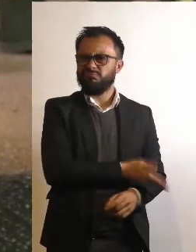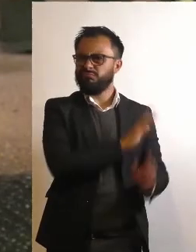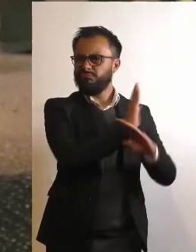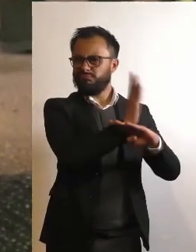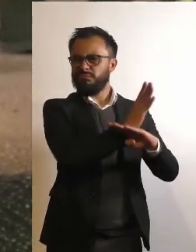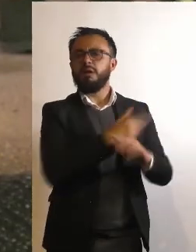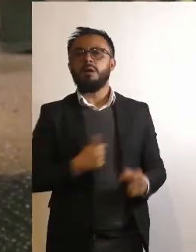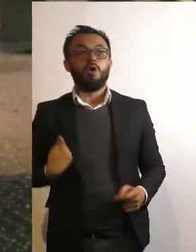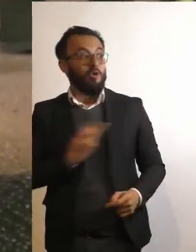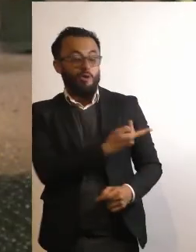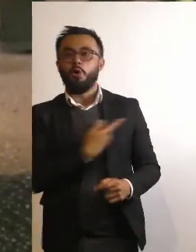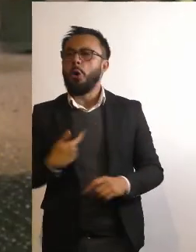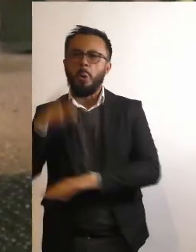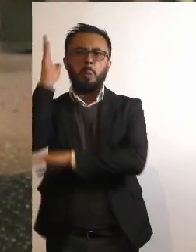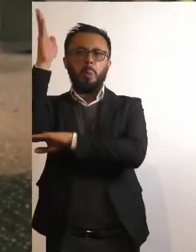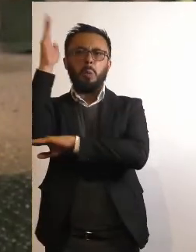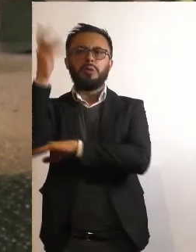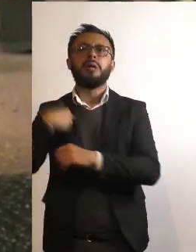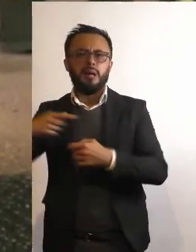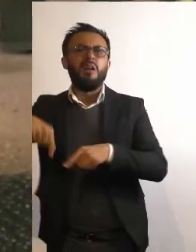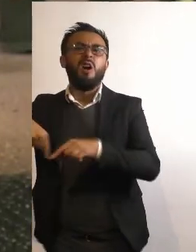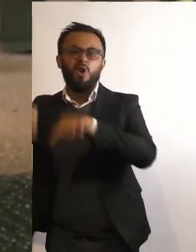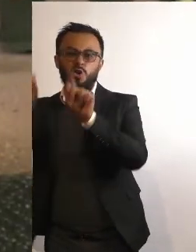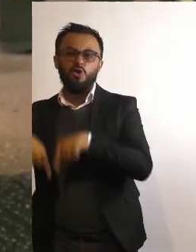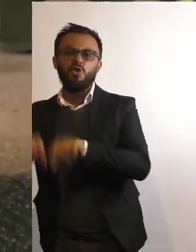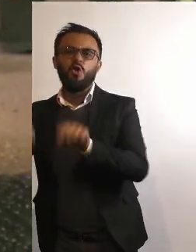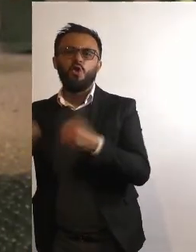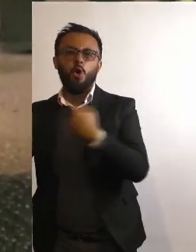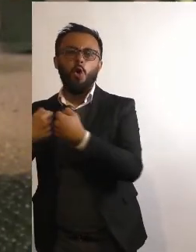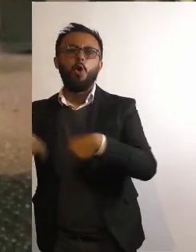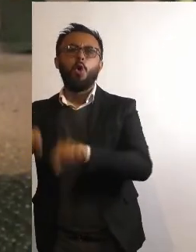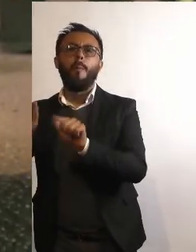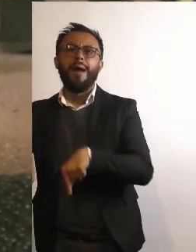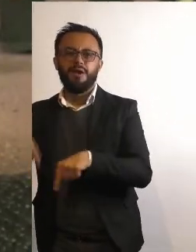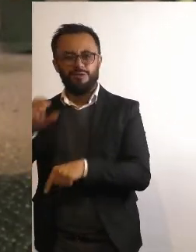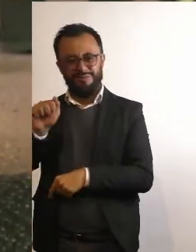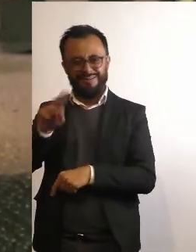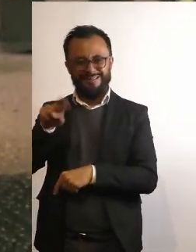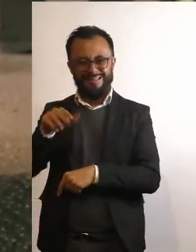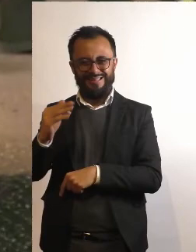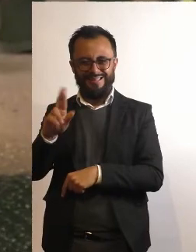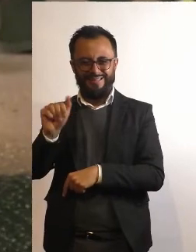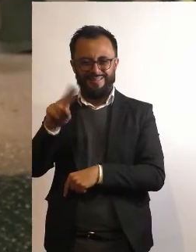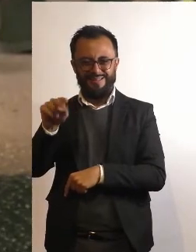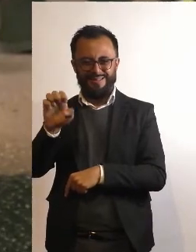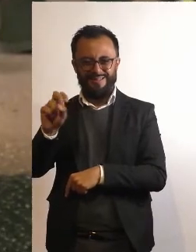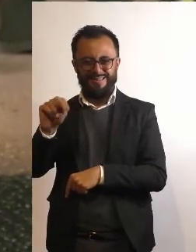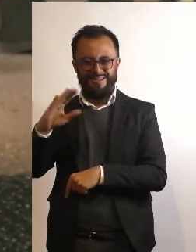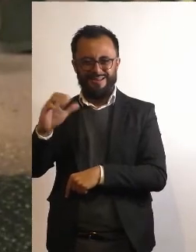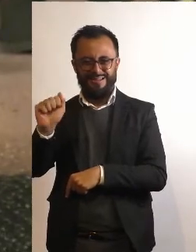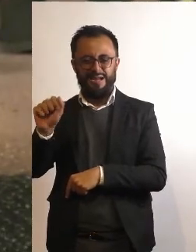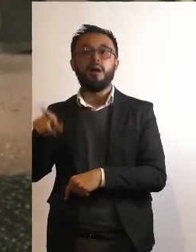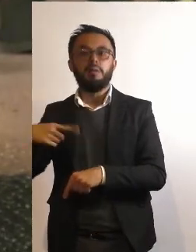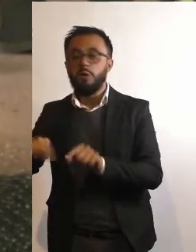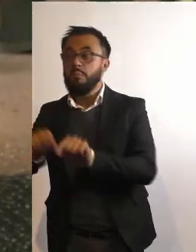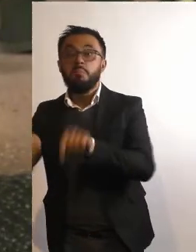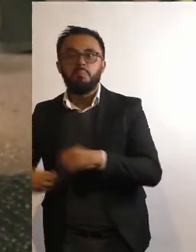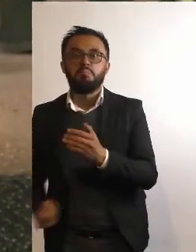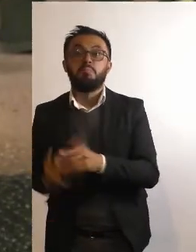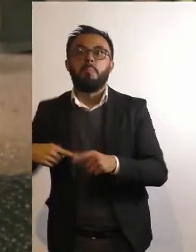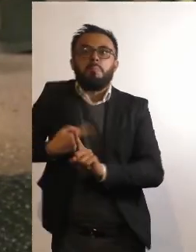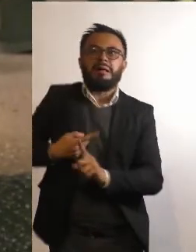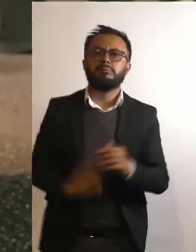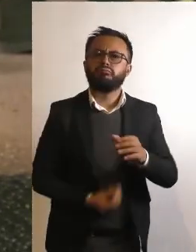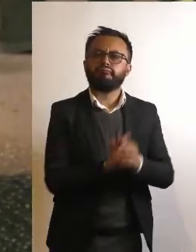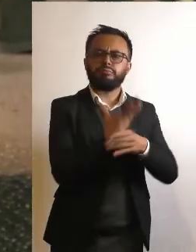con AstraZeneca, se hizo el lanzamiento de la primera incubadora del sector salud liderada por la universidad. Esta incubadora lo que hace es responder a todas